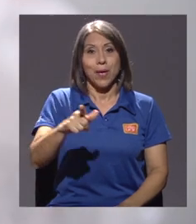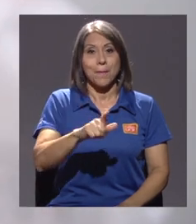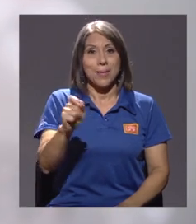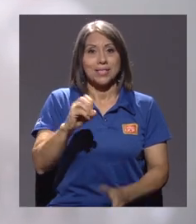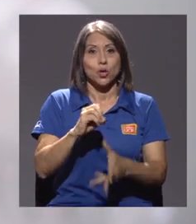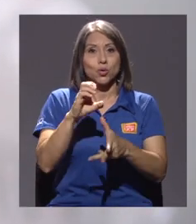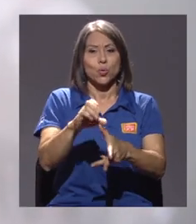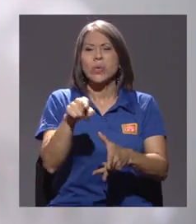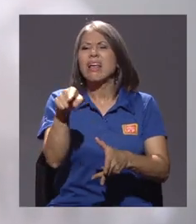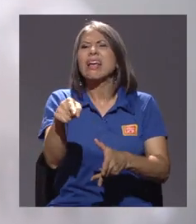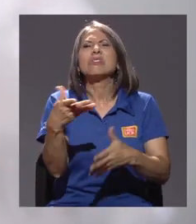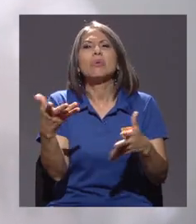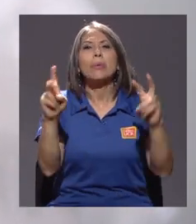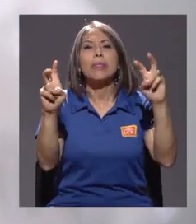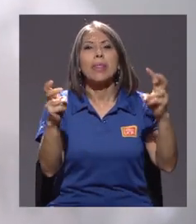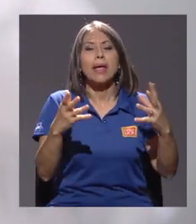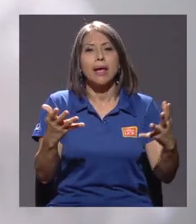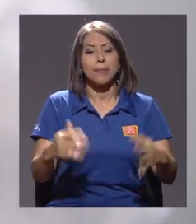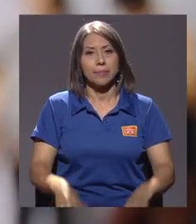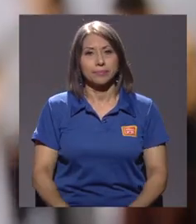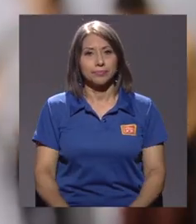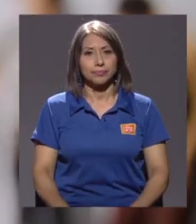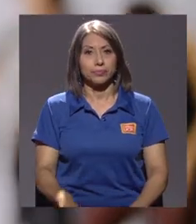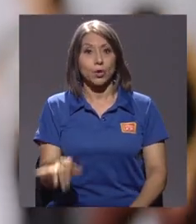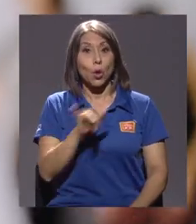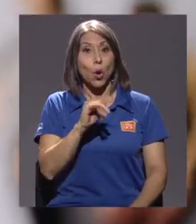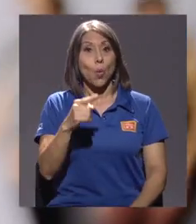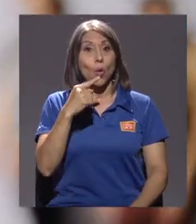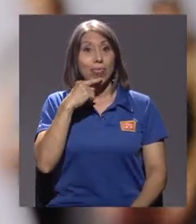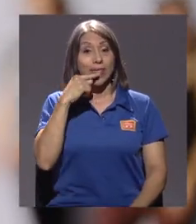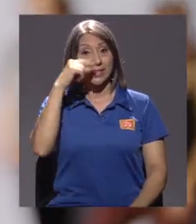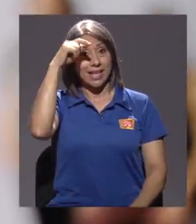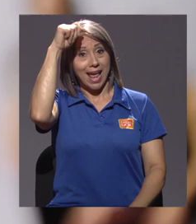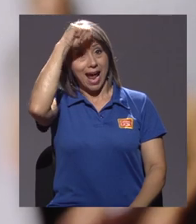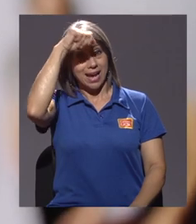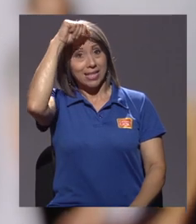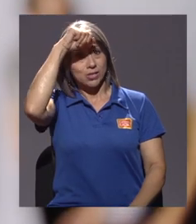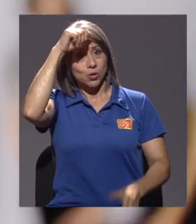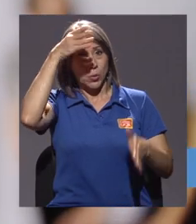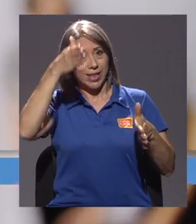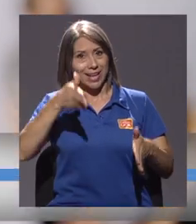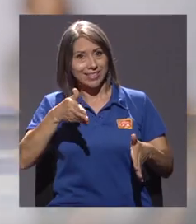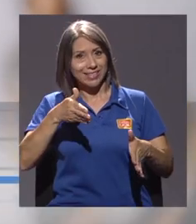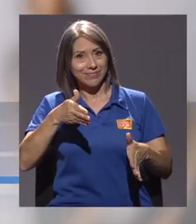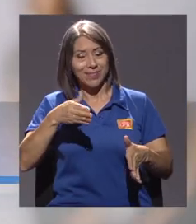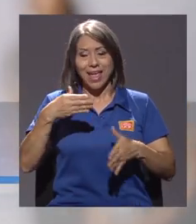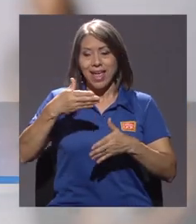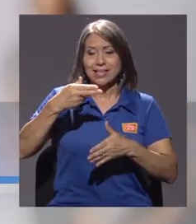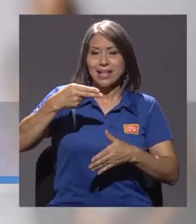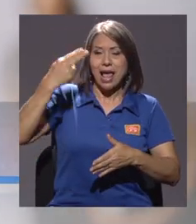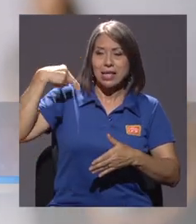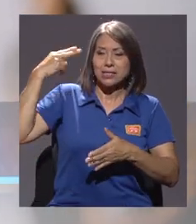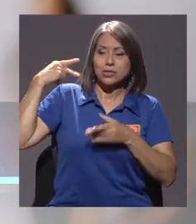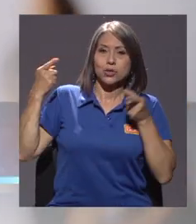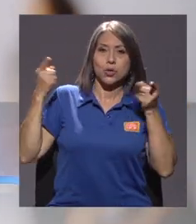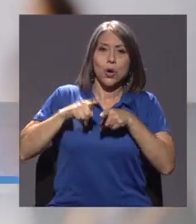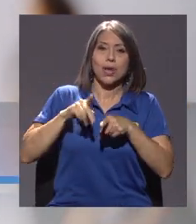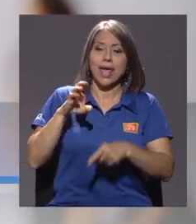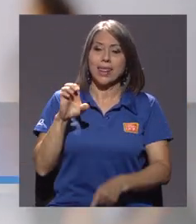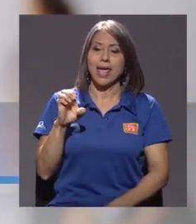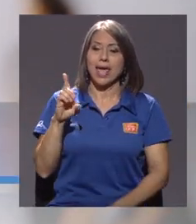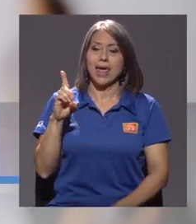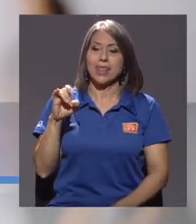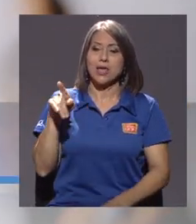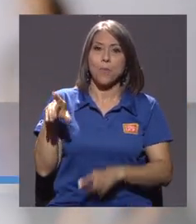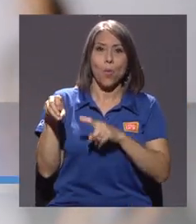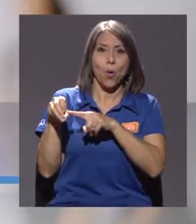¿De qué trata la obra? Como dice Aristóteles, y es la historia de Edipo, que se casa